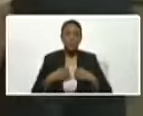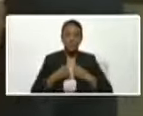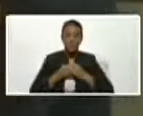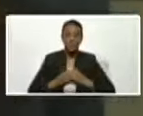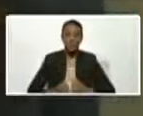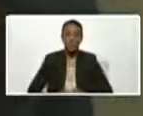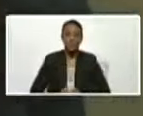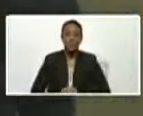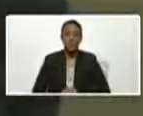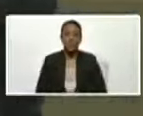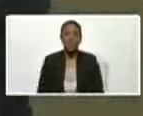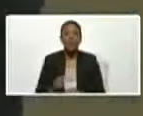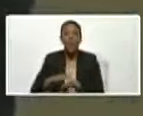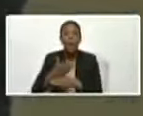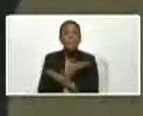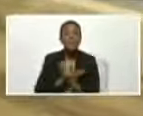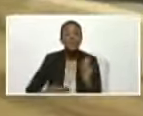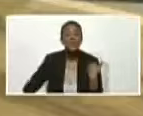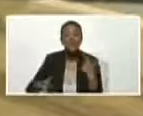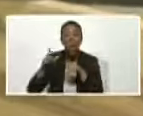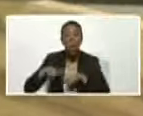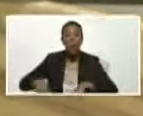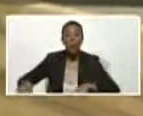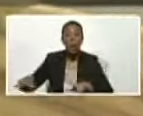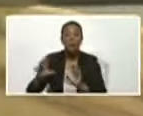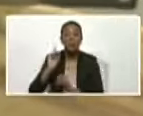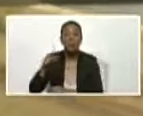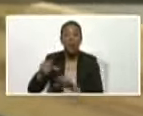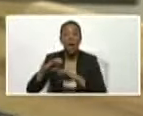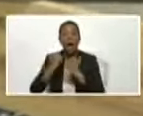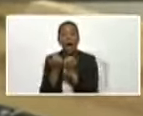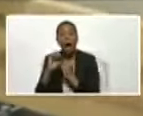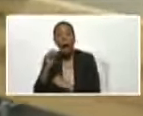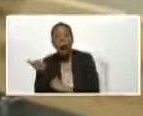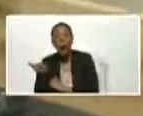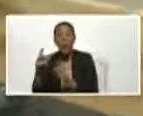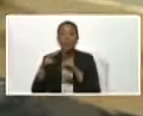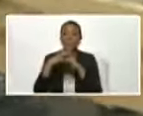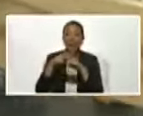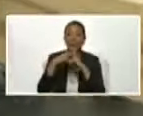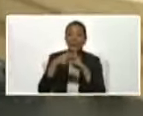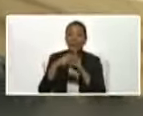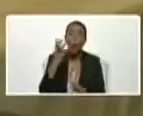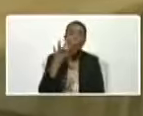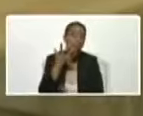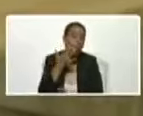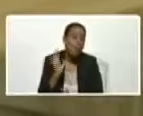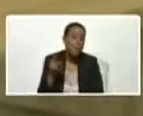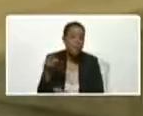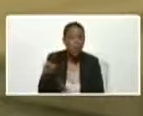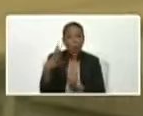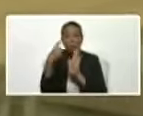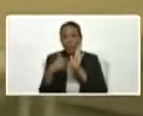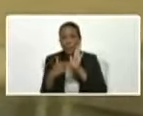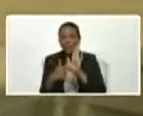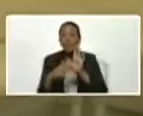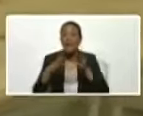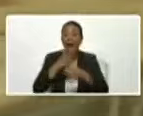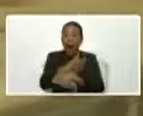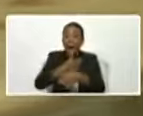dotada presidente Además de eso pues bueno fueron dotadas las demás los demás talleres como es el taller de